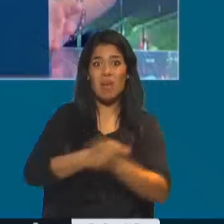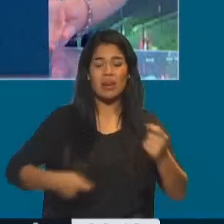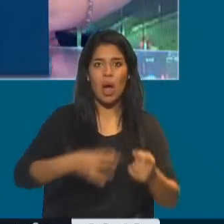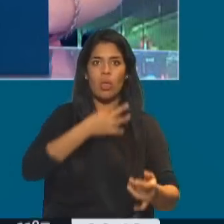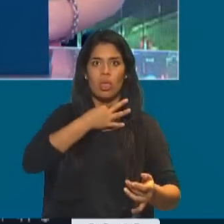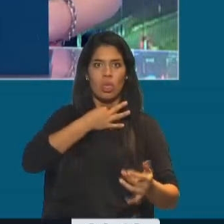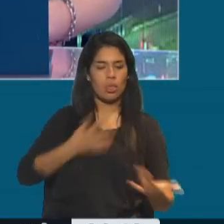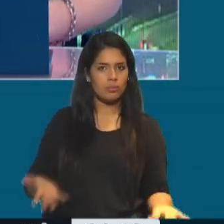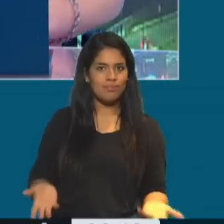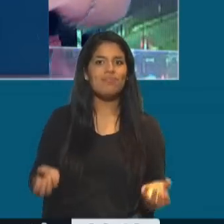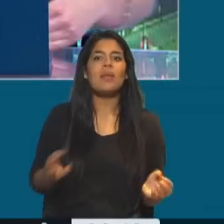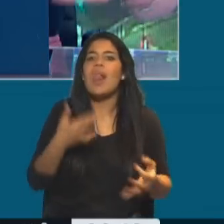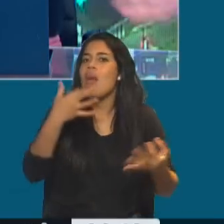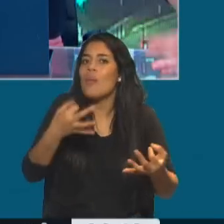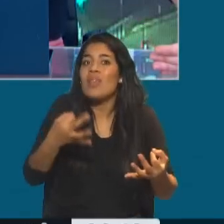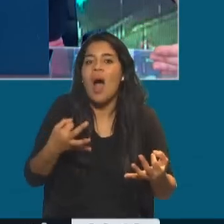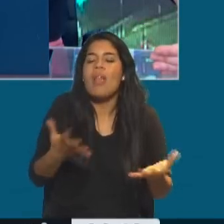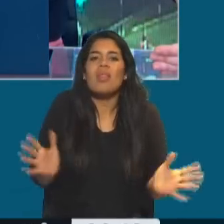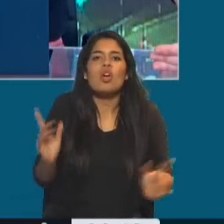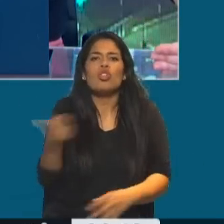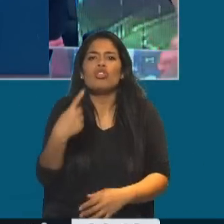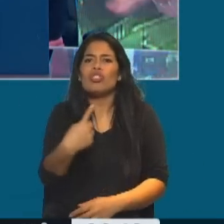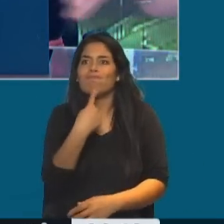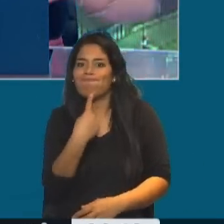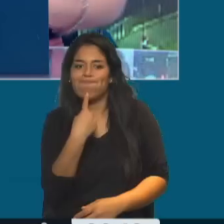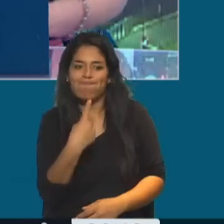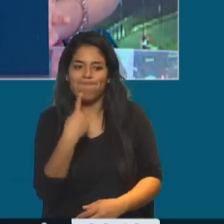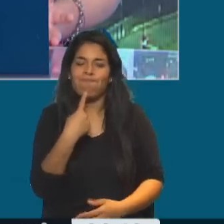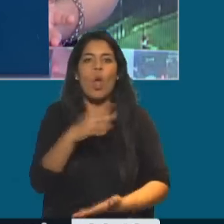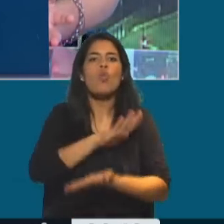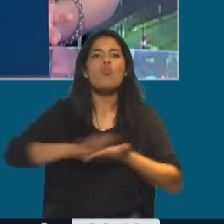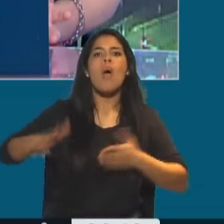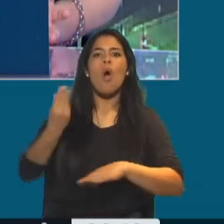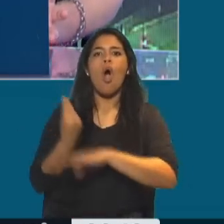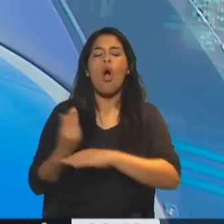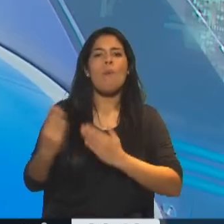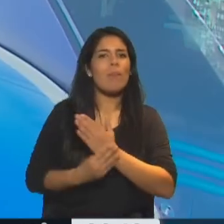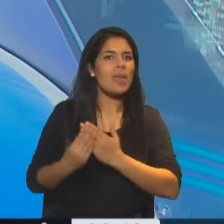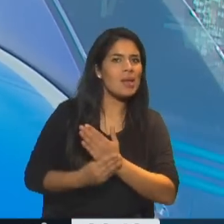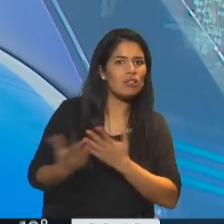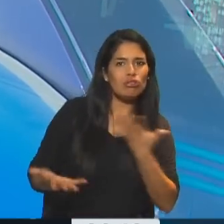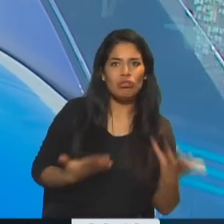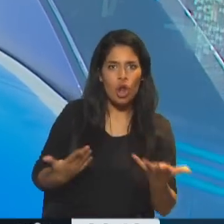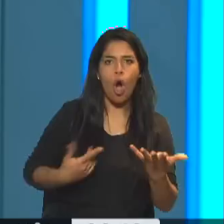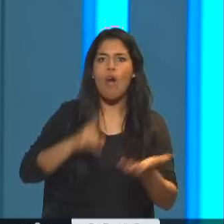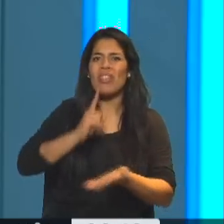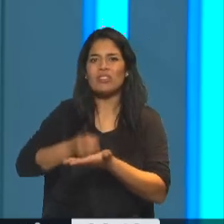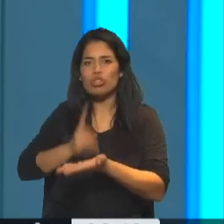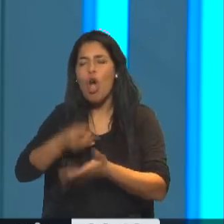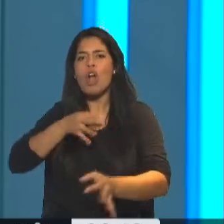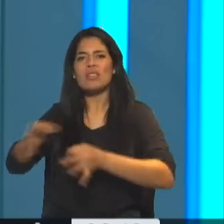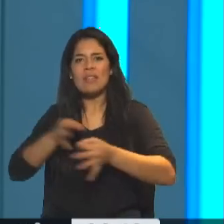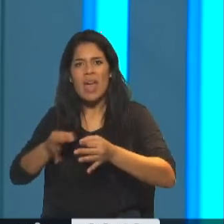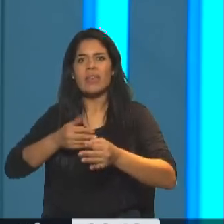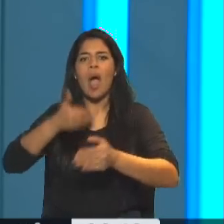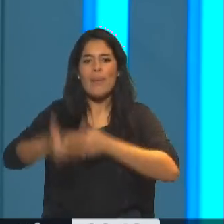Entonces, la pregunta es ¿hasta dónde podrá avanzar el nuevo ministro por más que haya concordancia política? Y otro de los temas tiene que ver con la mirada de Alberto Fernández, ¿no,